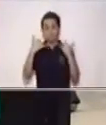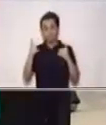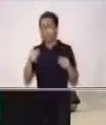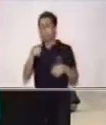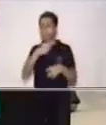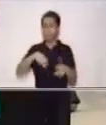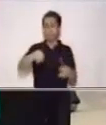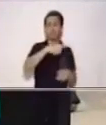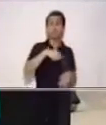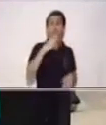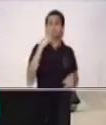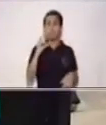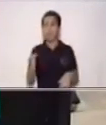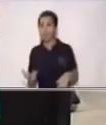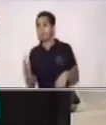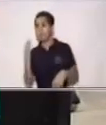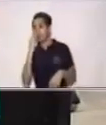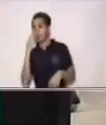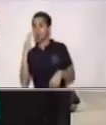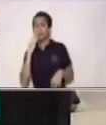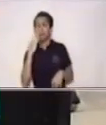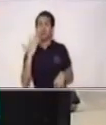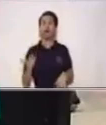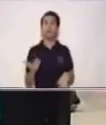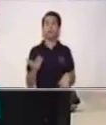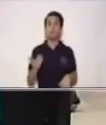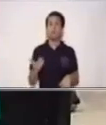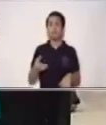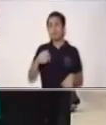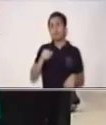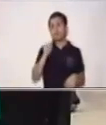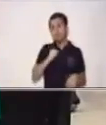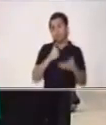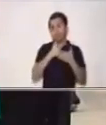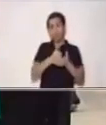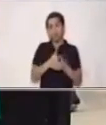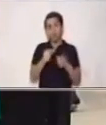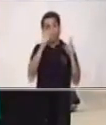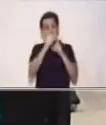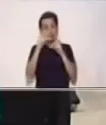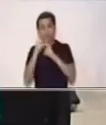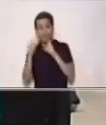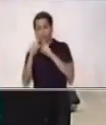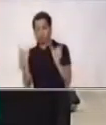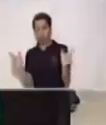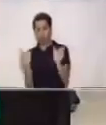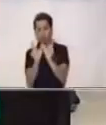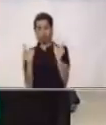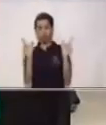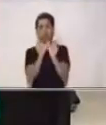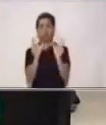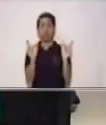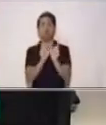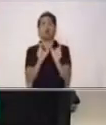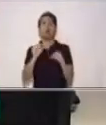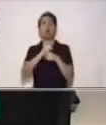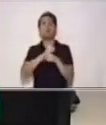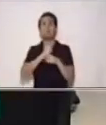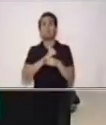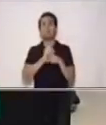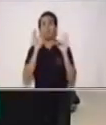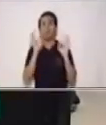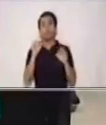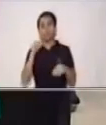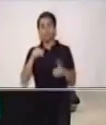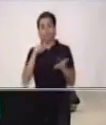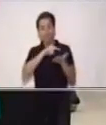hermanos, con papá o mamá o con quien convivas para que te ayuden a formar palabras y tú puedas ir practicando este proceso